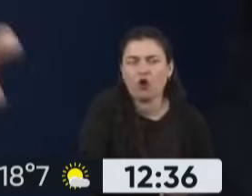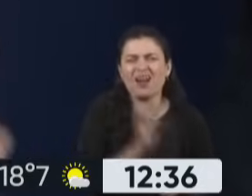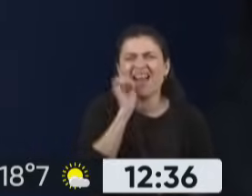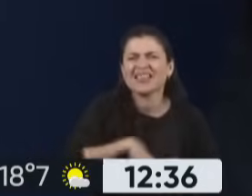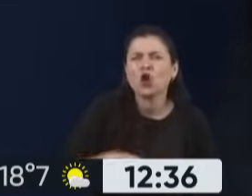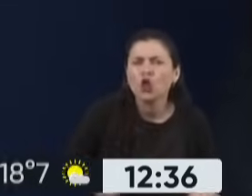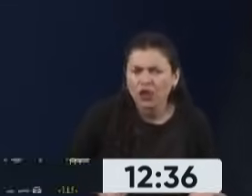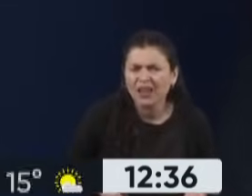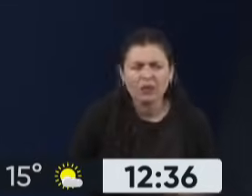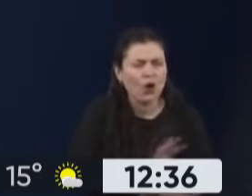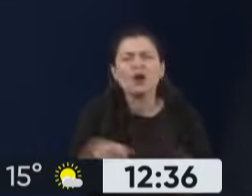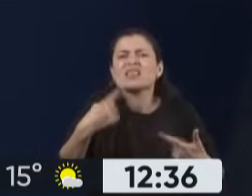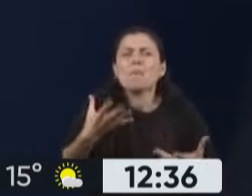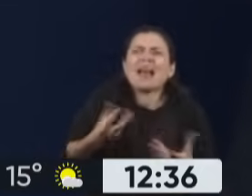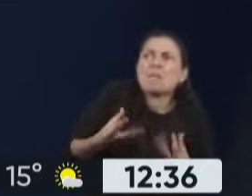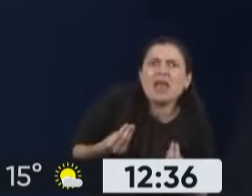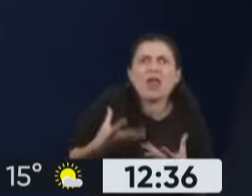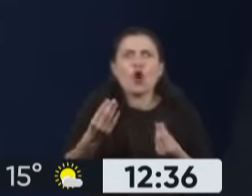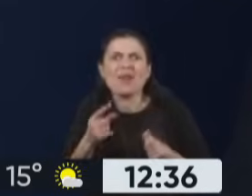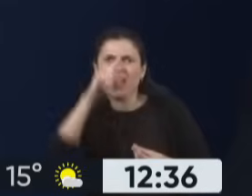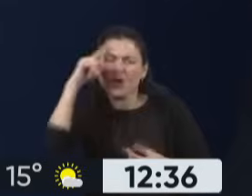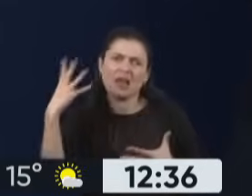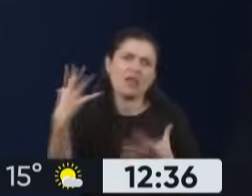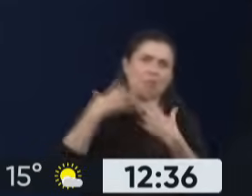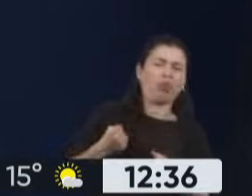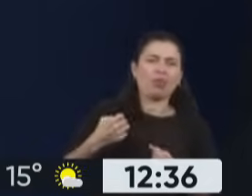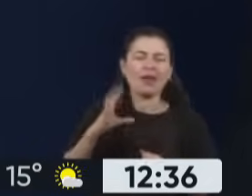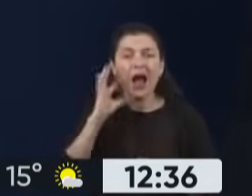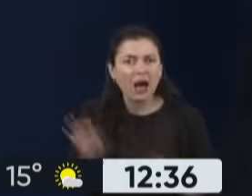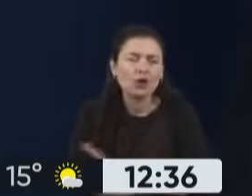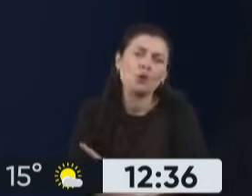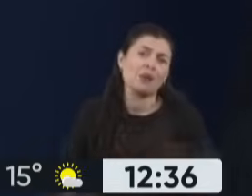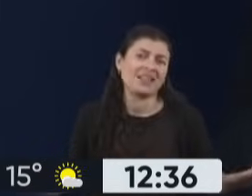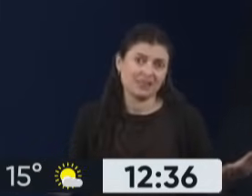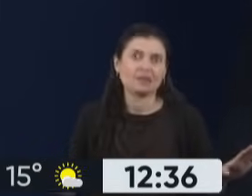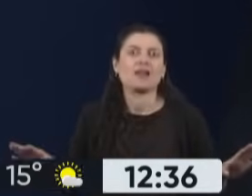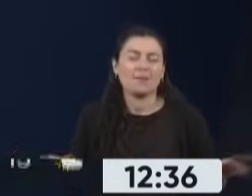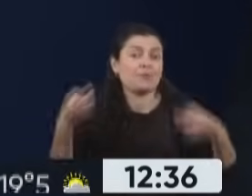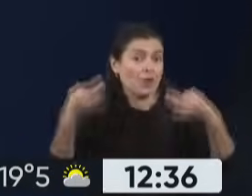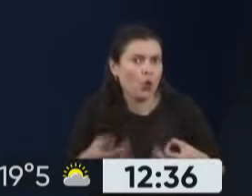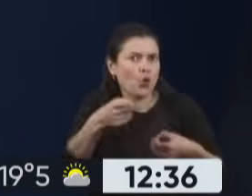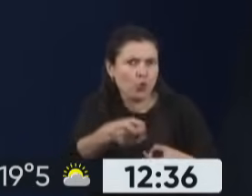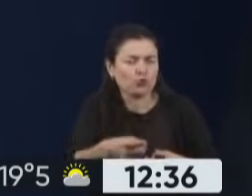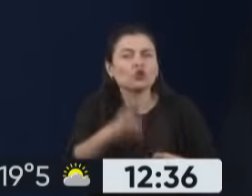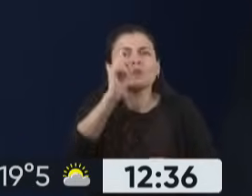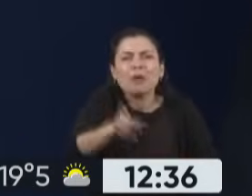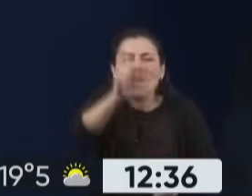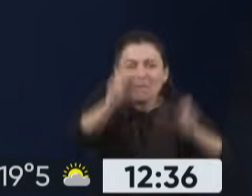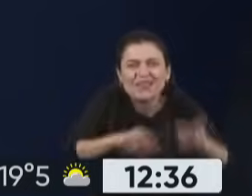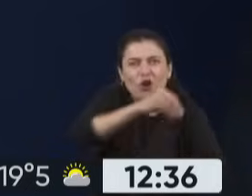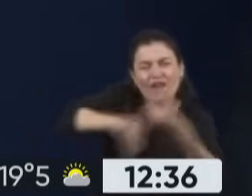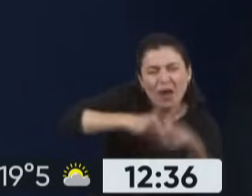el temor a que se lo persiga, y esos son mucho más justamente para los pequeños ahorristas,